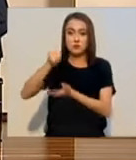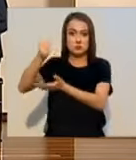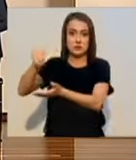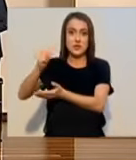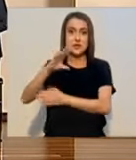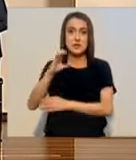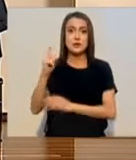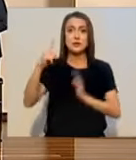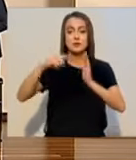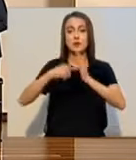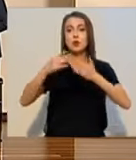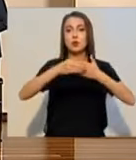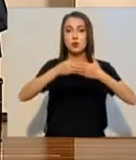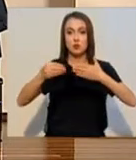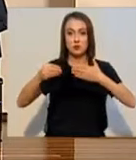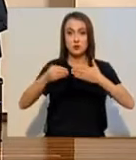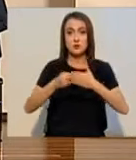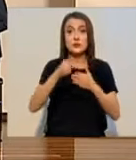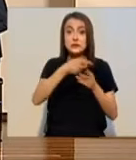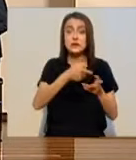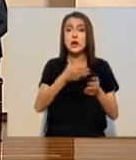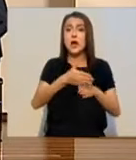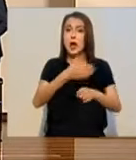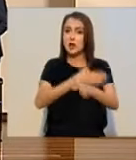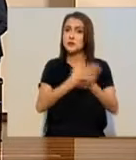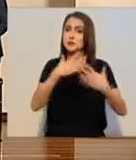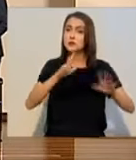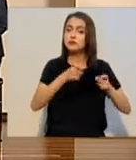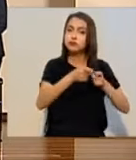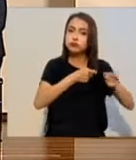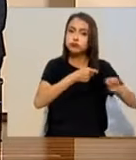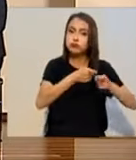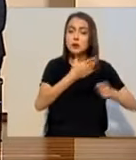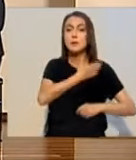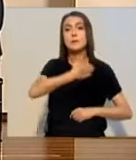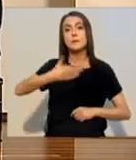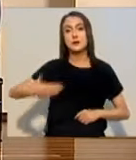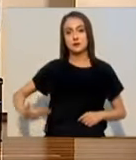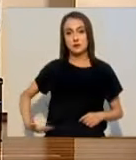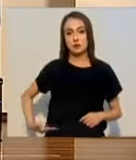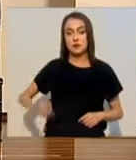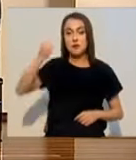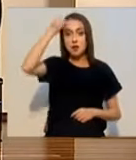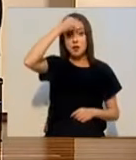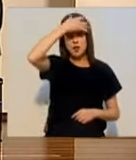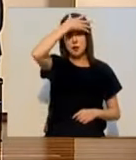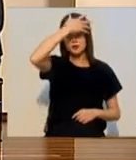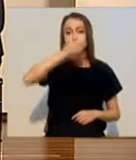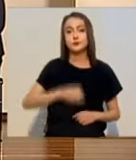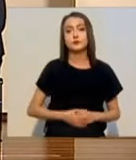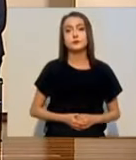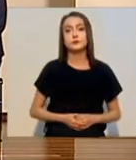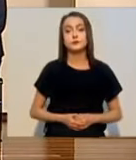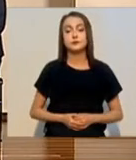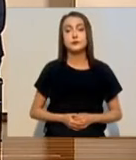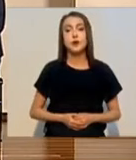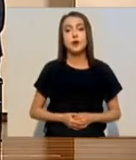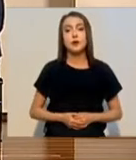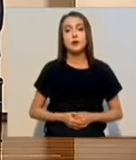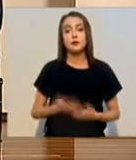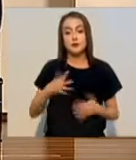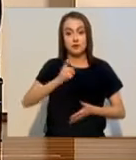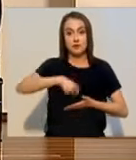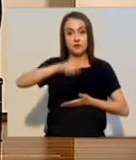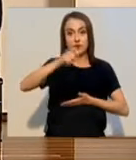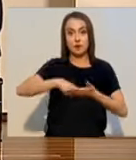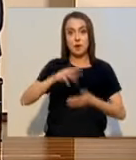reembolsable por $500,000, recursos que fueron previamente gestionados por el presidente de la República, don Carlos Alvarado. De inmediato